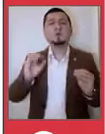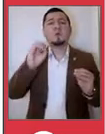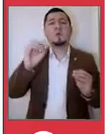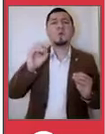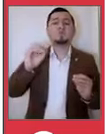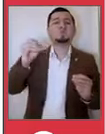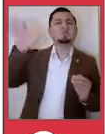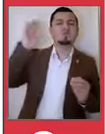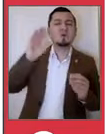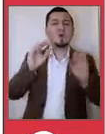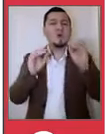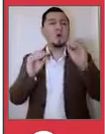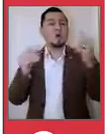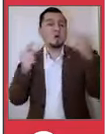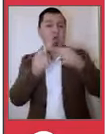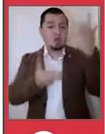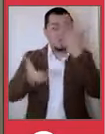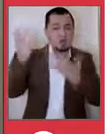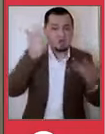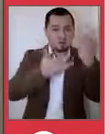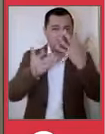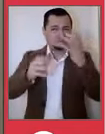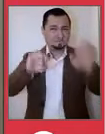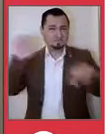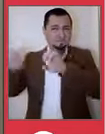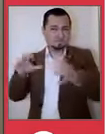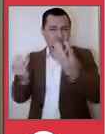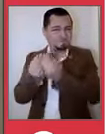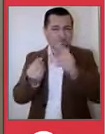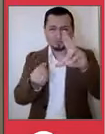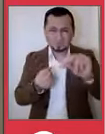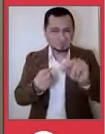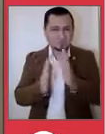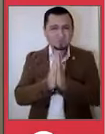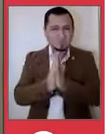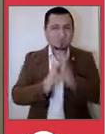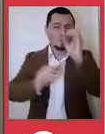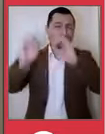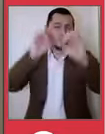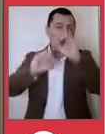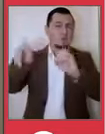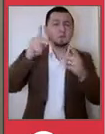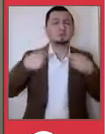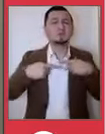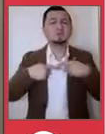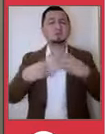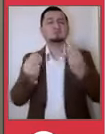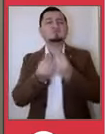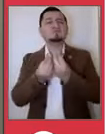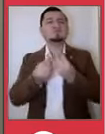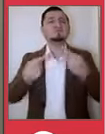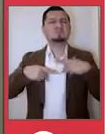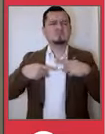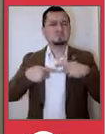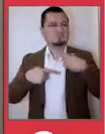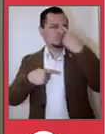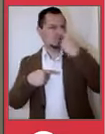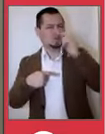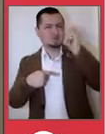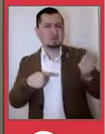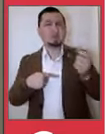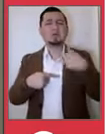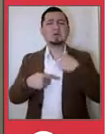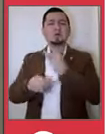no caer en información falsa en opiniones en el aire de todos los que se sienten con autoridad para poder decir lo que